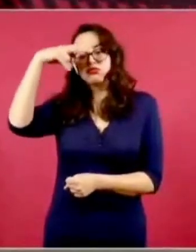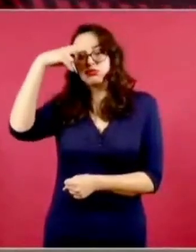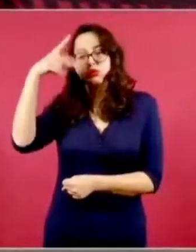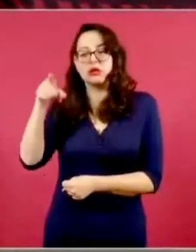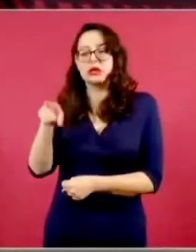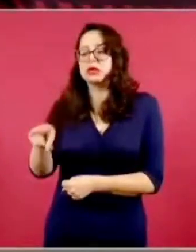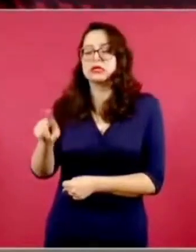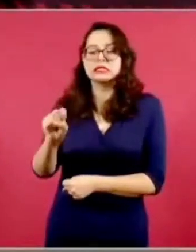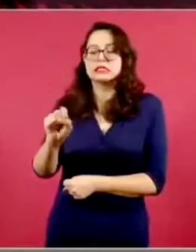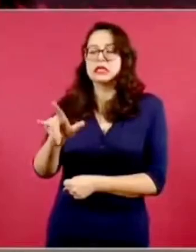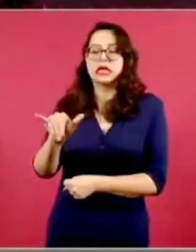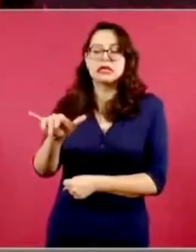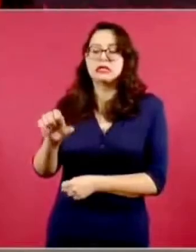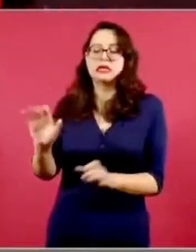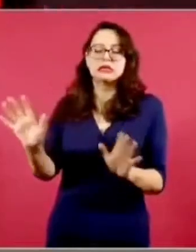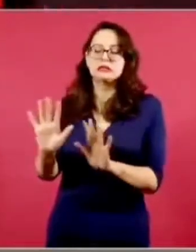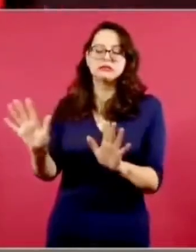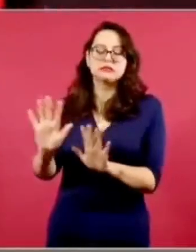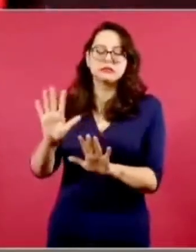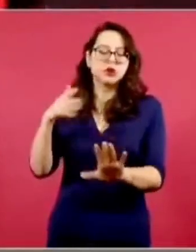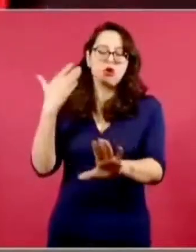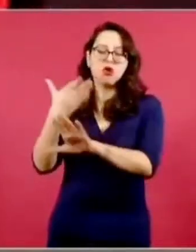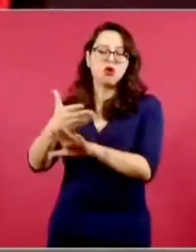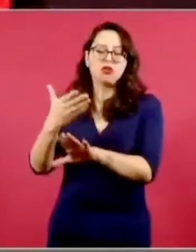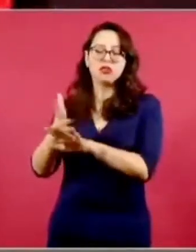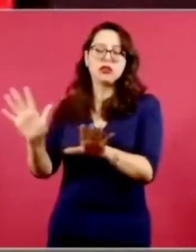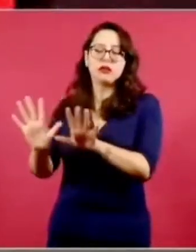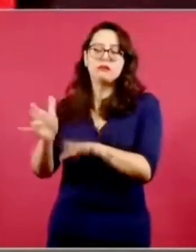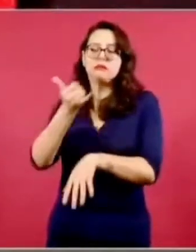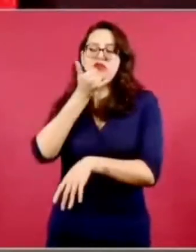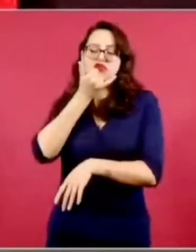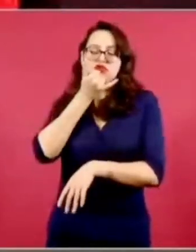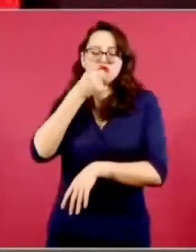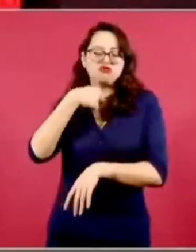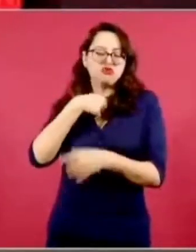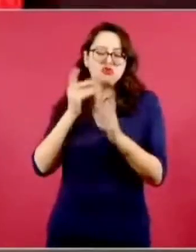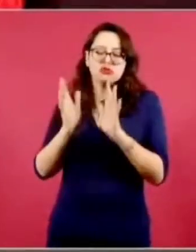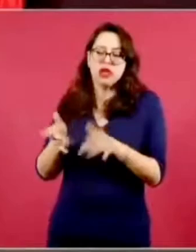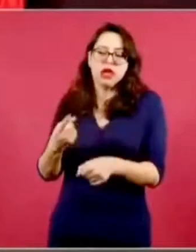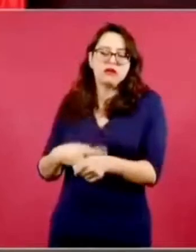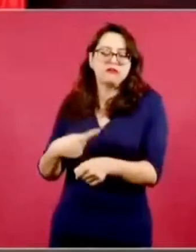estaba mal de sus facultades mentales.